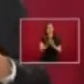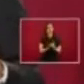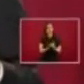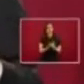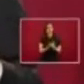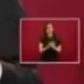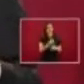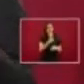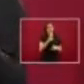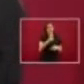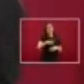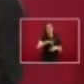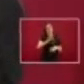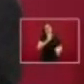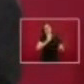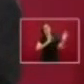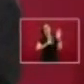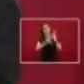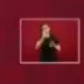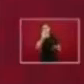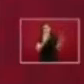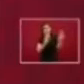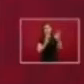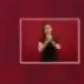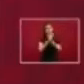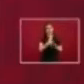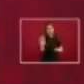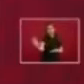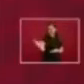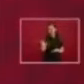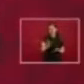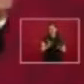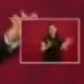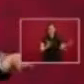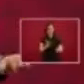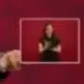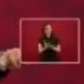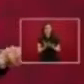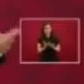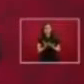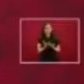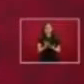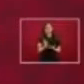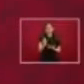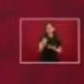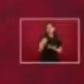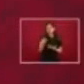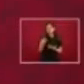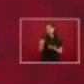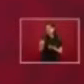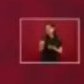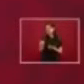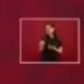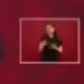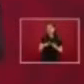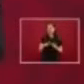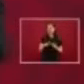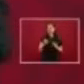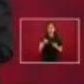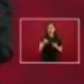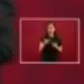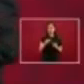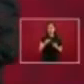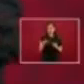esa fractura. Hoy el presidente descargó metralla contra sus adversarios, pero dijo, necesitamos unidad nacional. No sé si